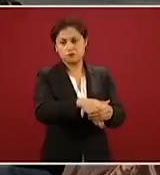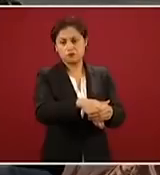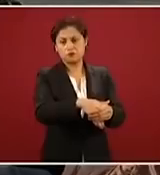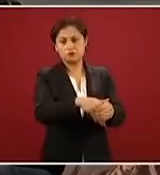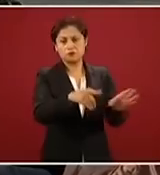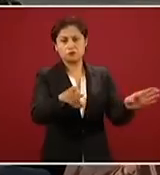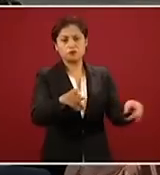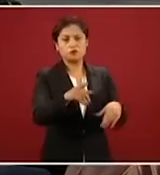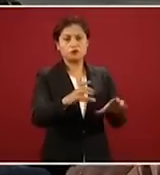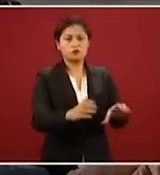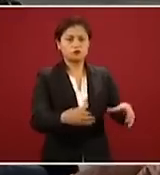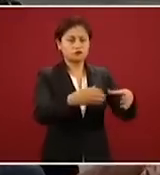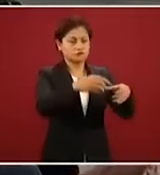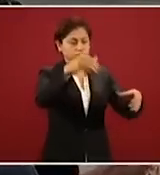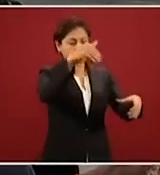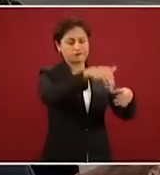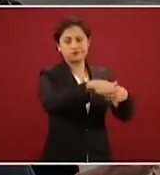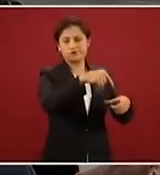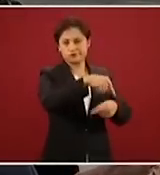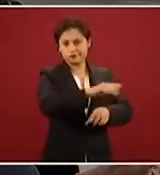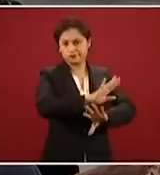ánfora.